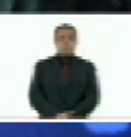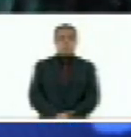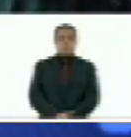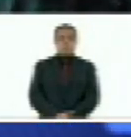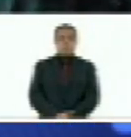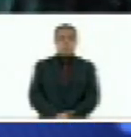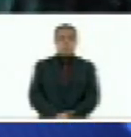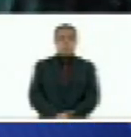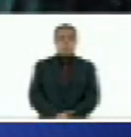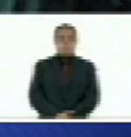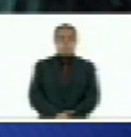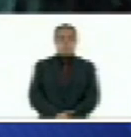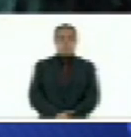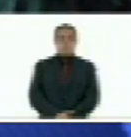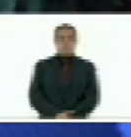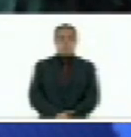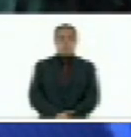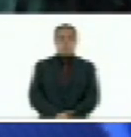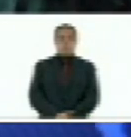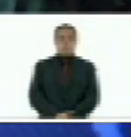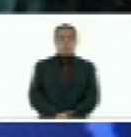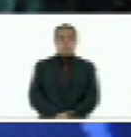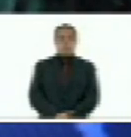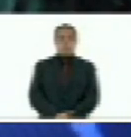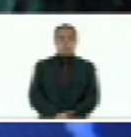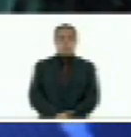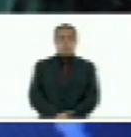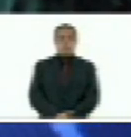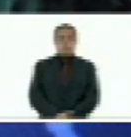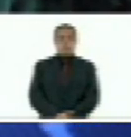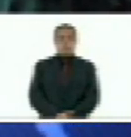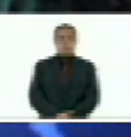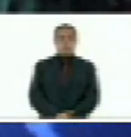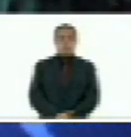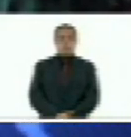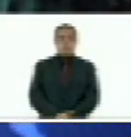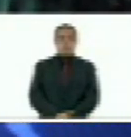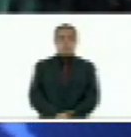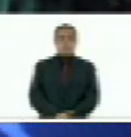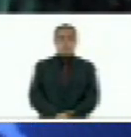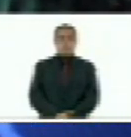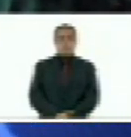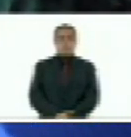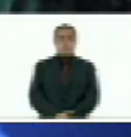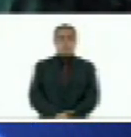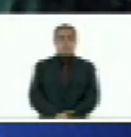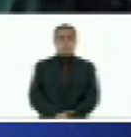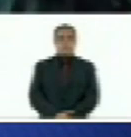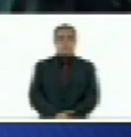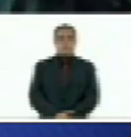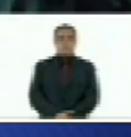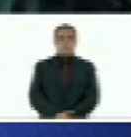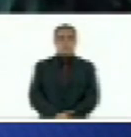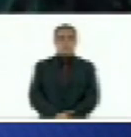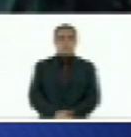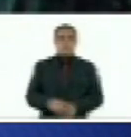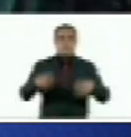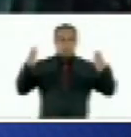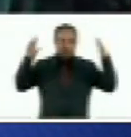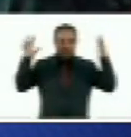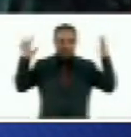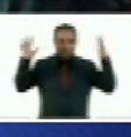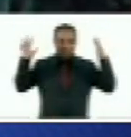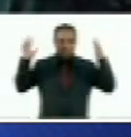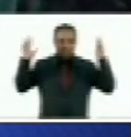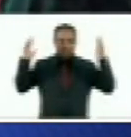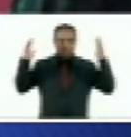y medianas industriales no la pregunta es por qué han excedidos y ahí salen Los sueldos de los